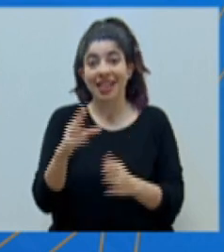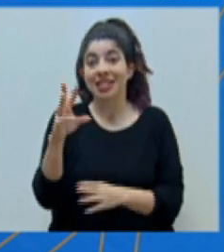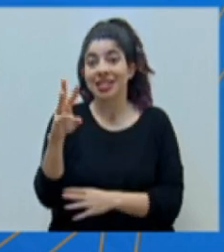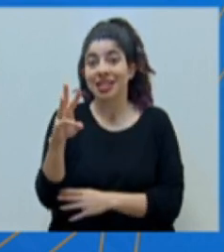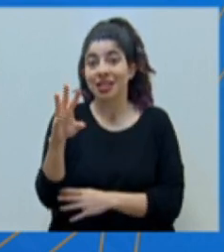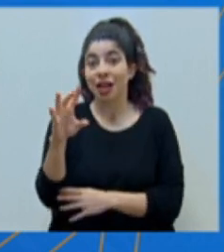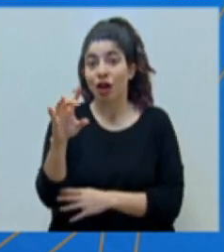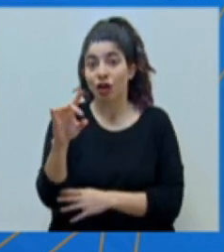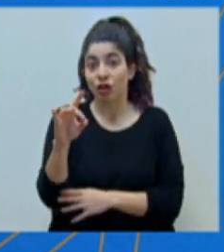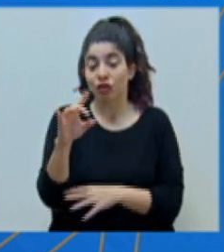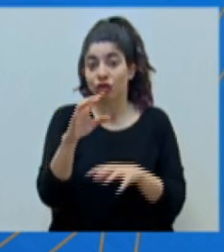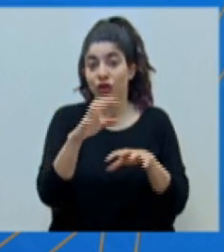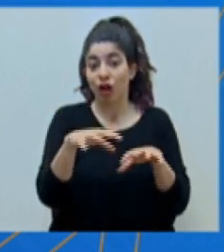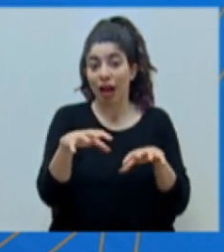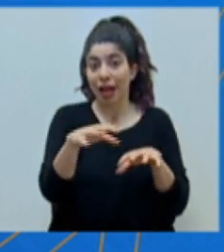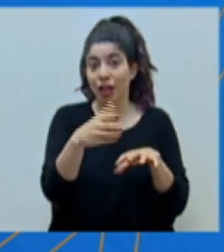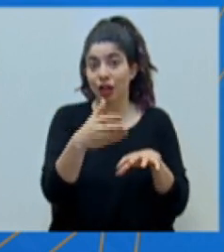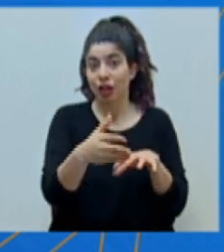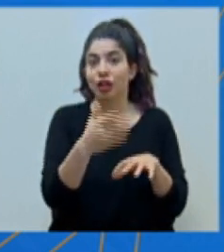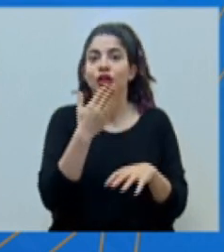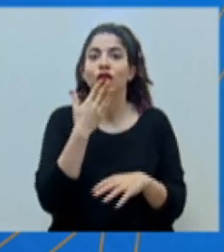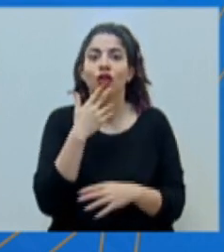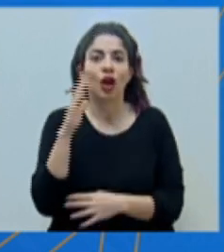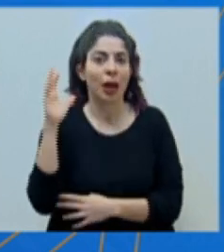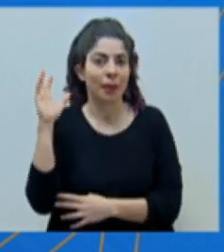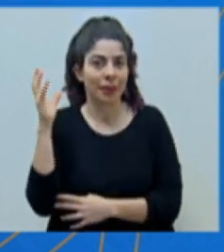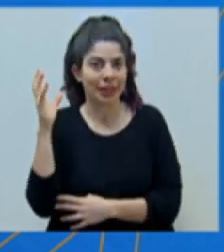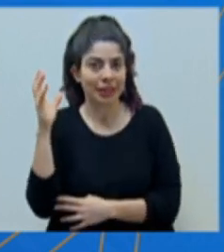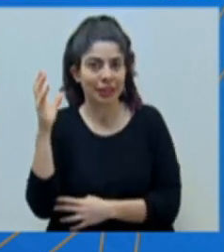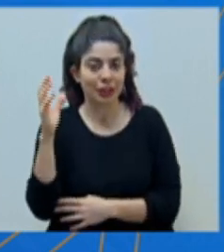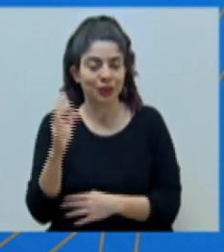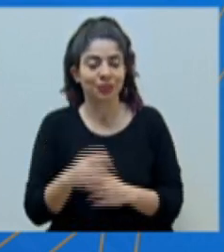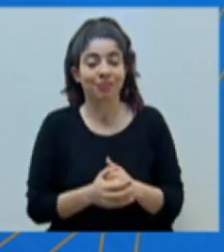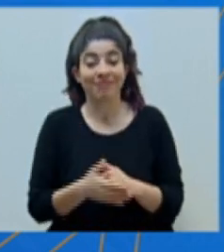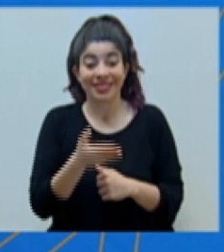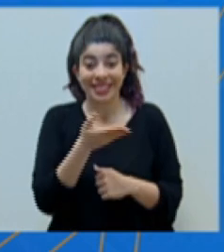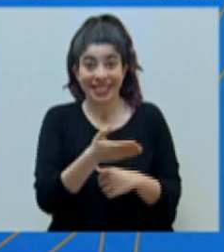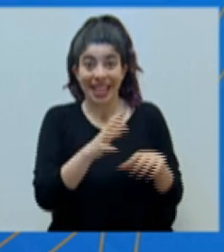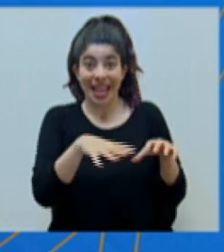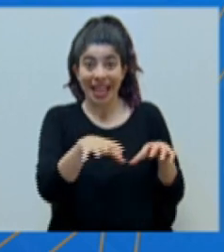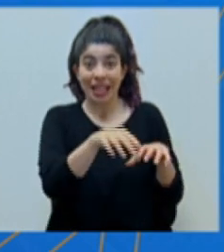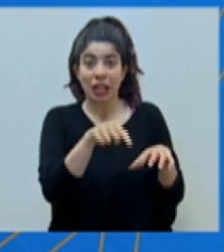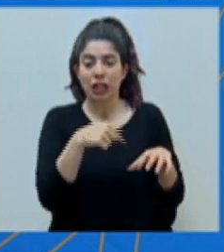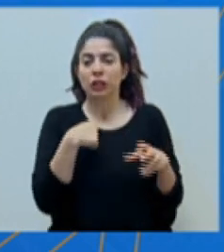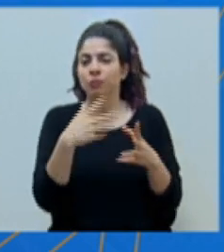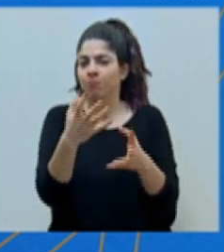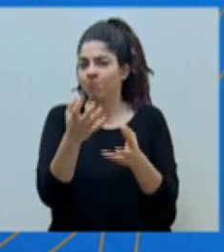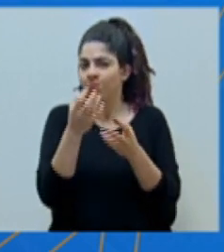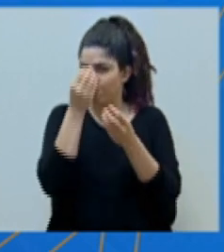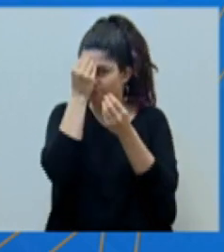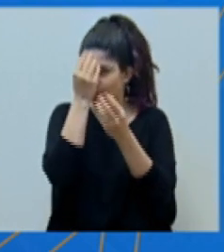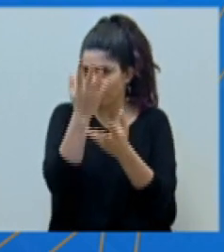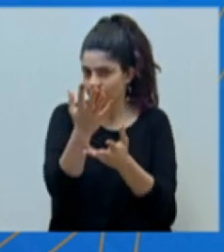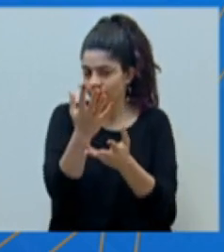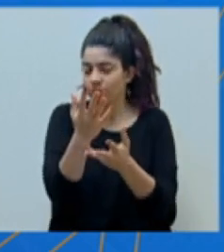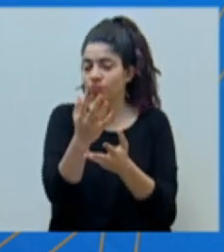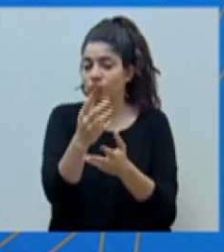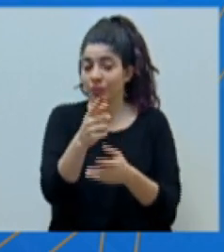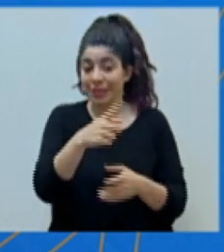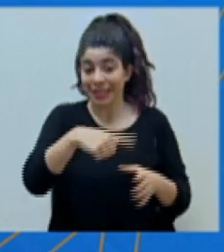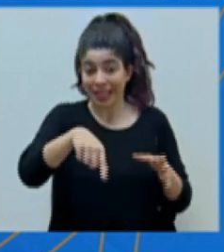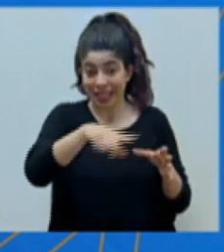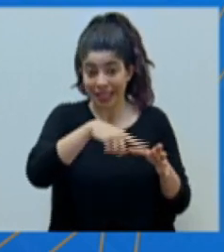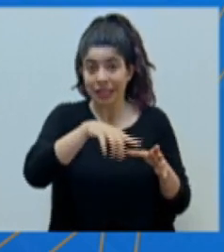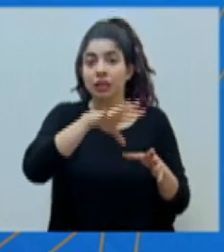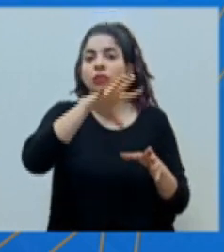cantones en alerta amarilla. En estos cantones yo quisiera mencionar que forman parte